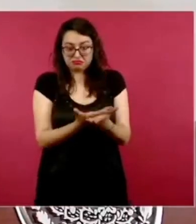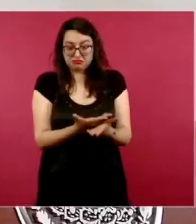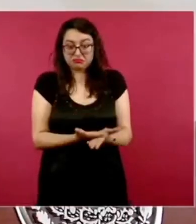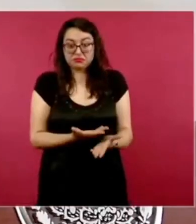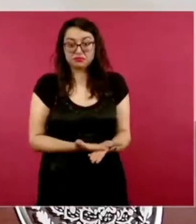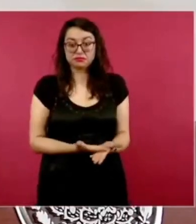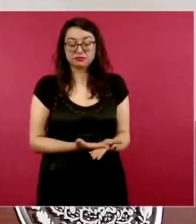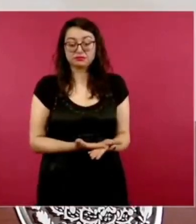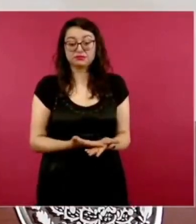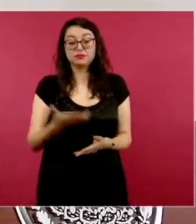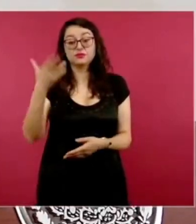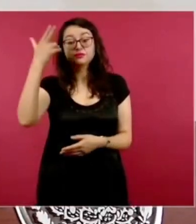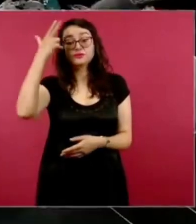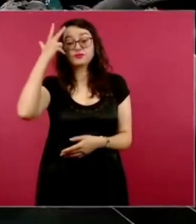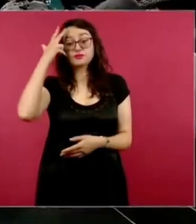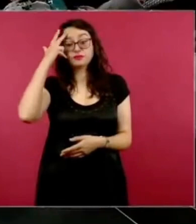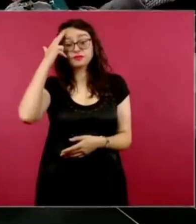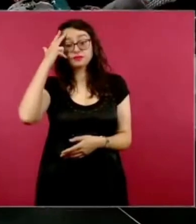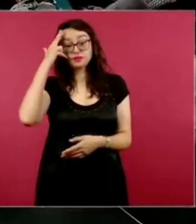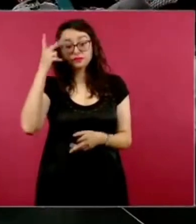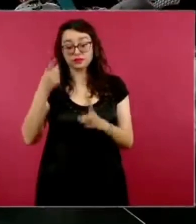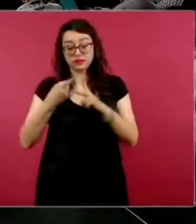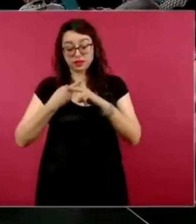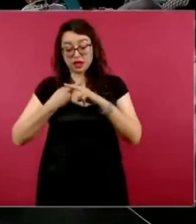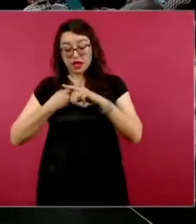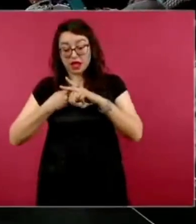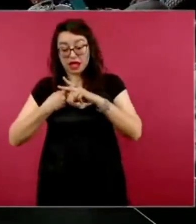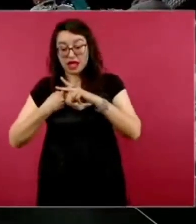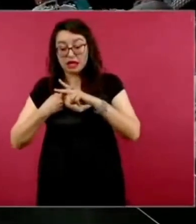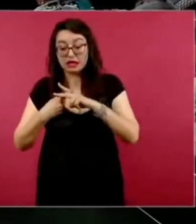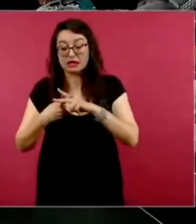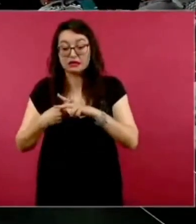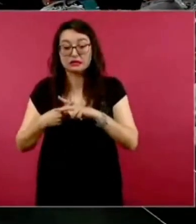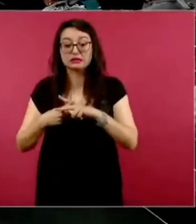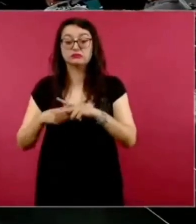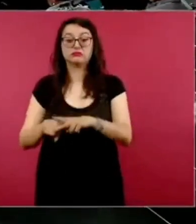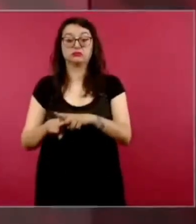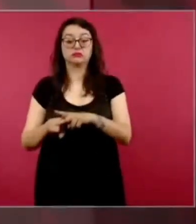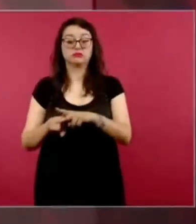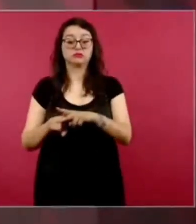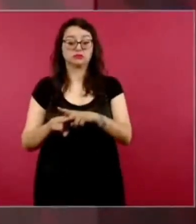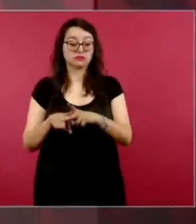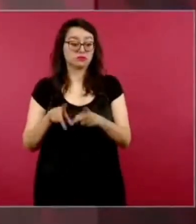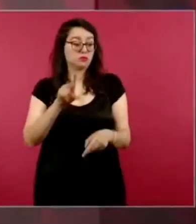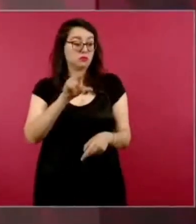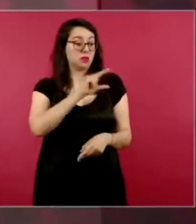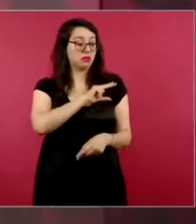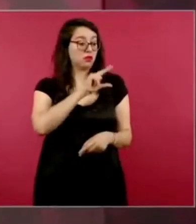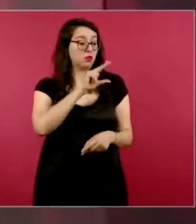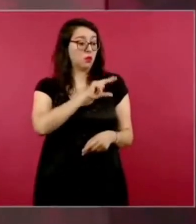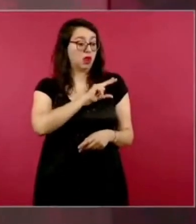se inició con los rescates del tipo FOBAPROA.